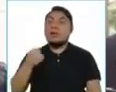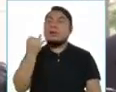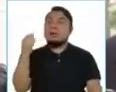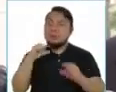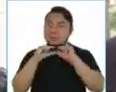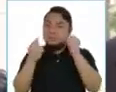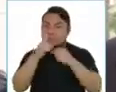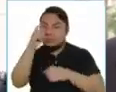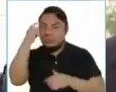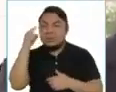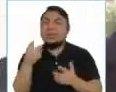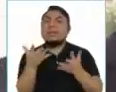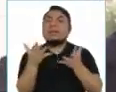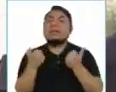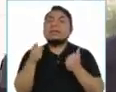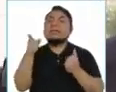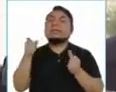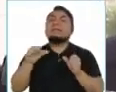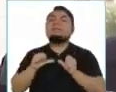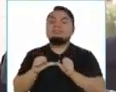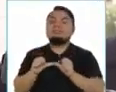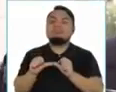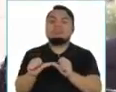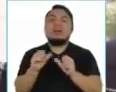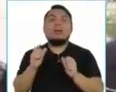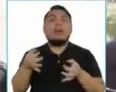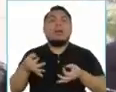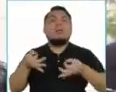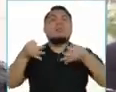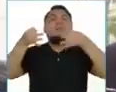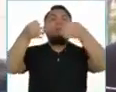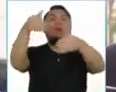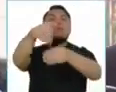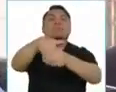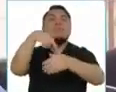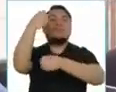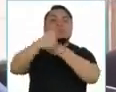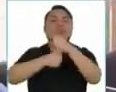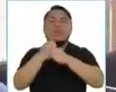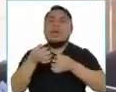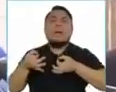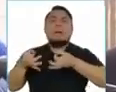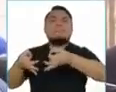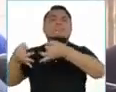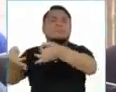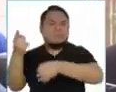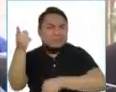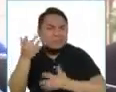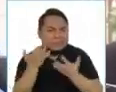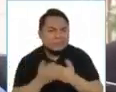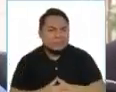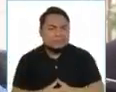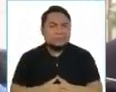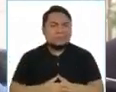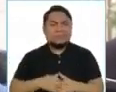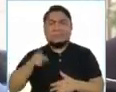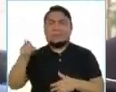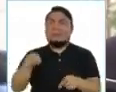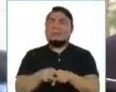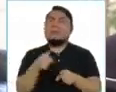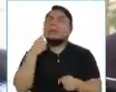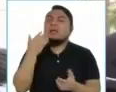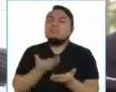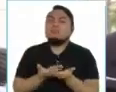grupos, que lo que quieren es postergar las elecciones el próximo año. Y entonces, incluso hay un